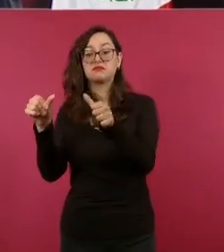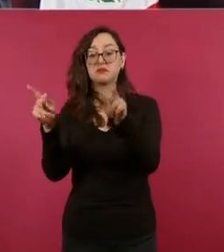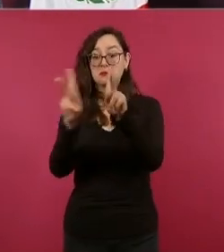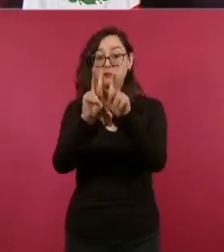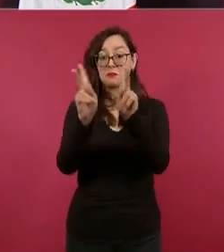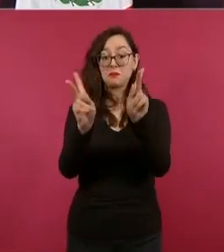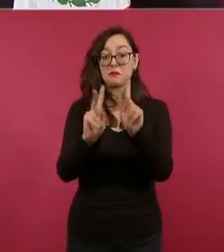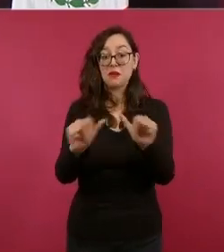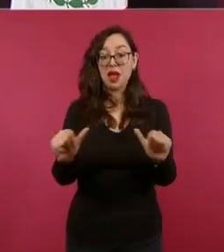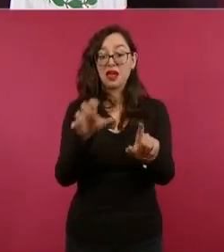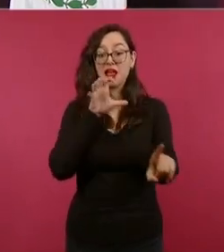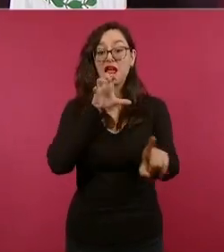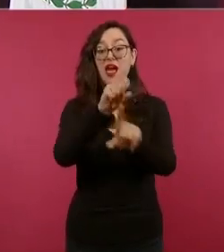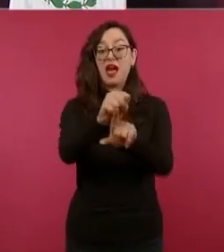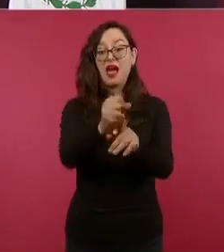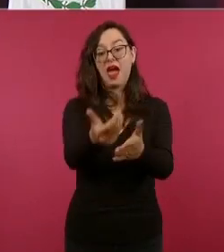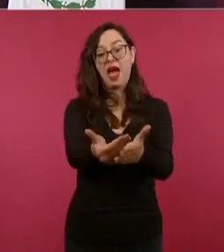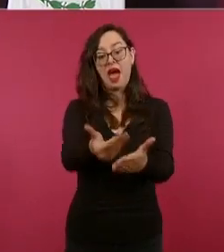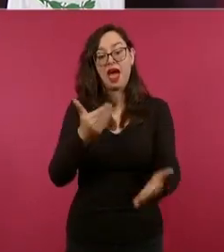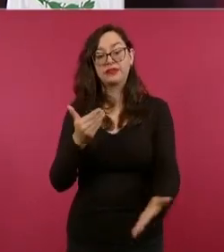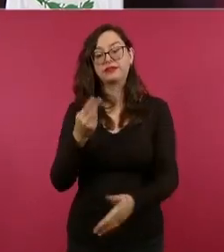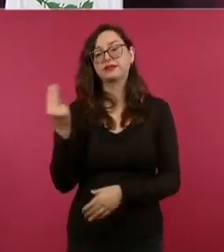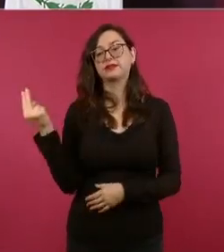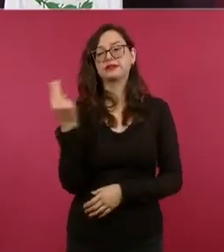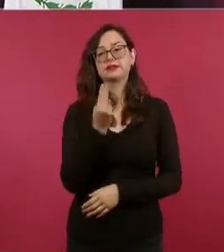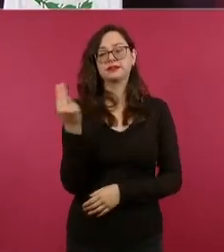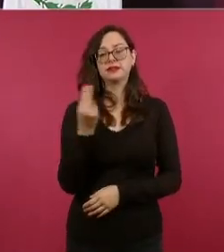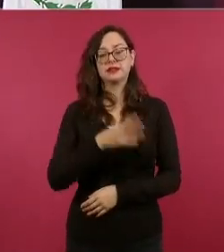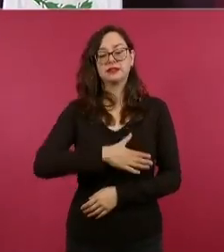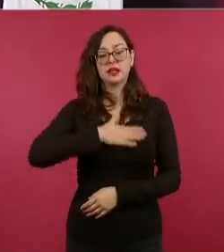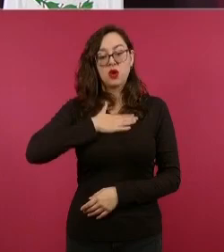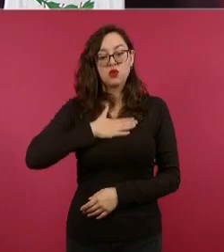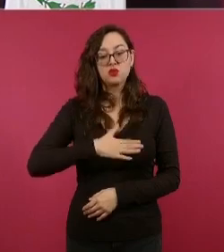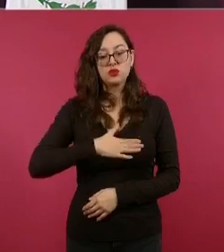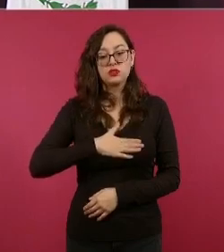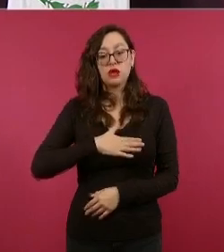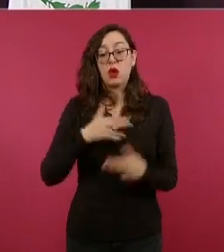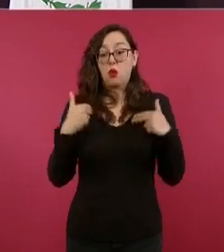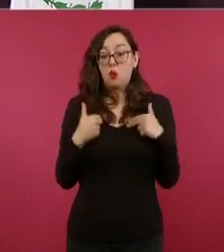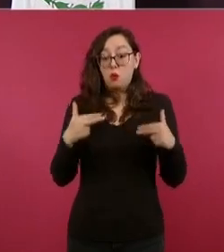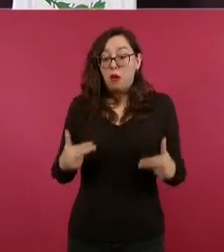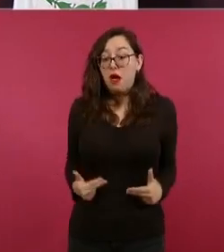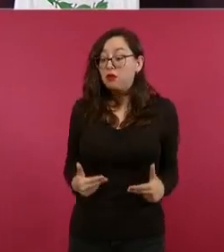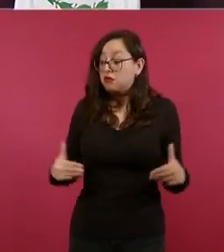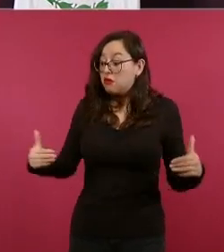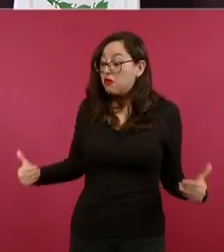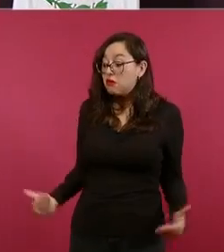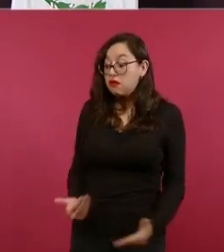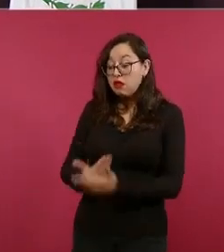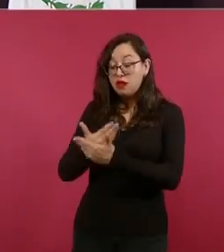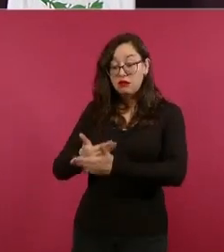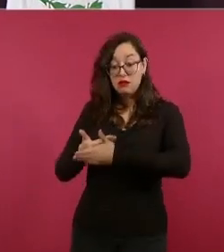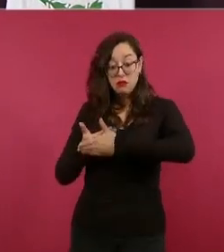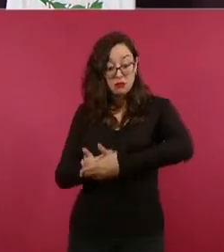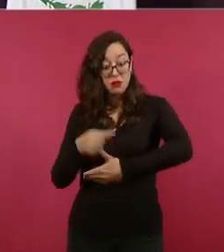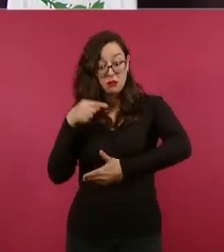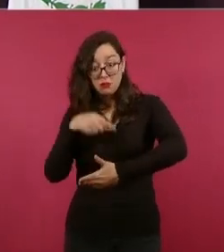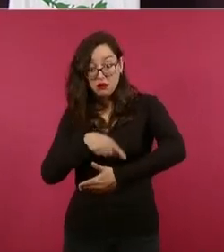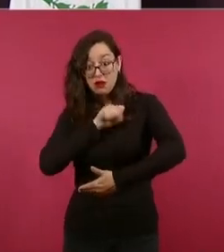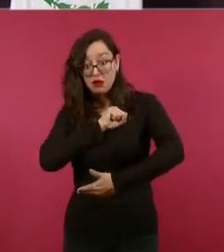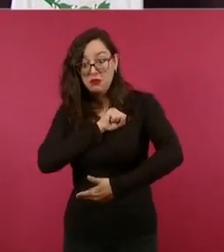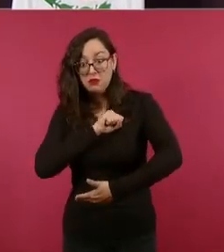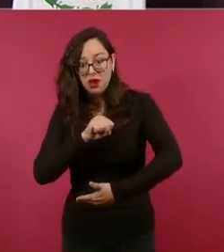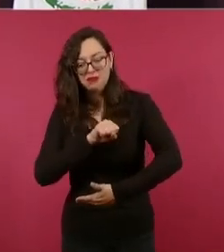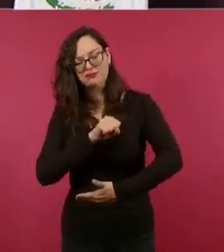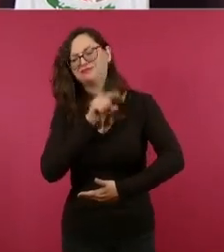naturaleza. No nacemos malos, son las circunstancias las que llevan a algunos a tomar el camino de